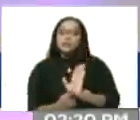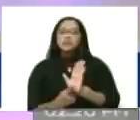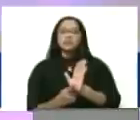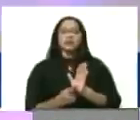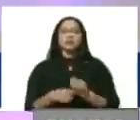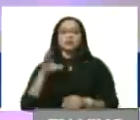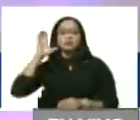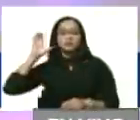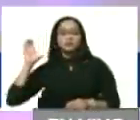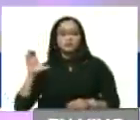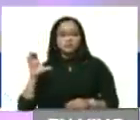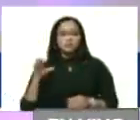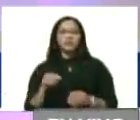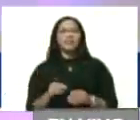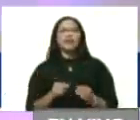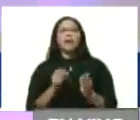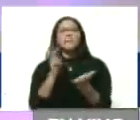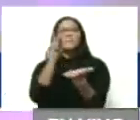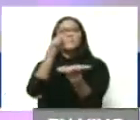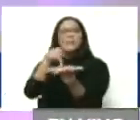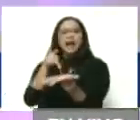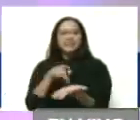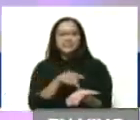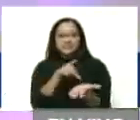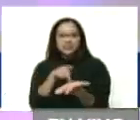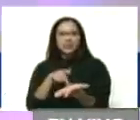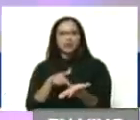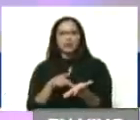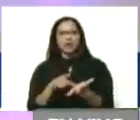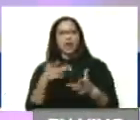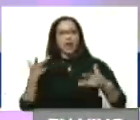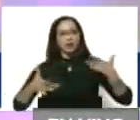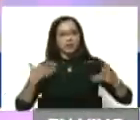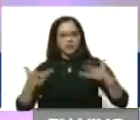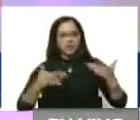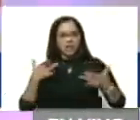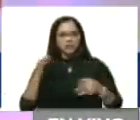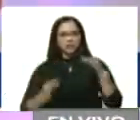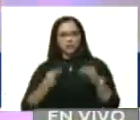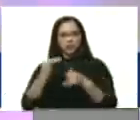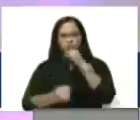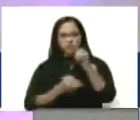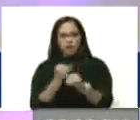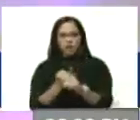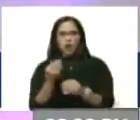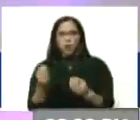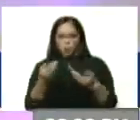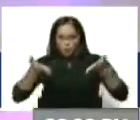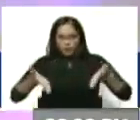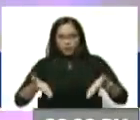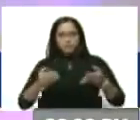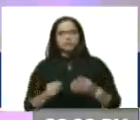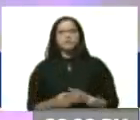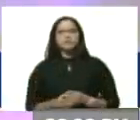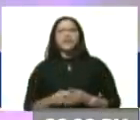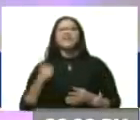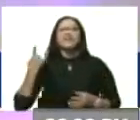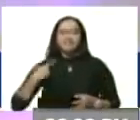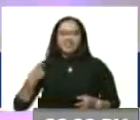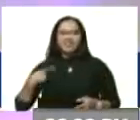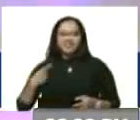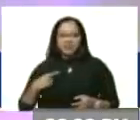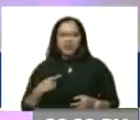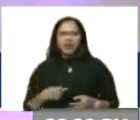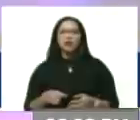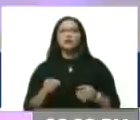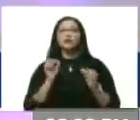estados que participen en las actuaciones de la Corte, como es este caso, gozarán